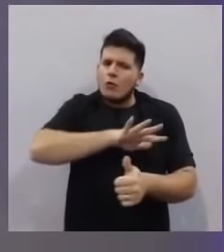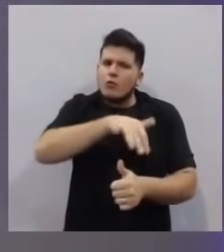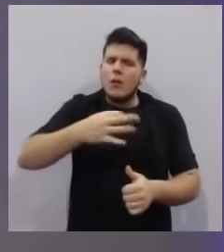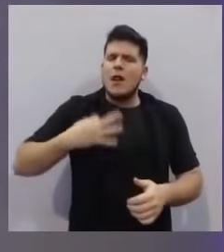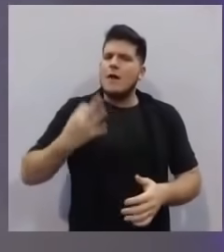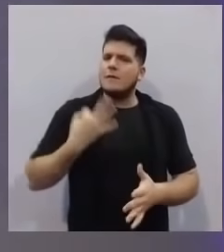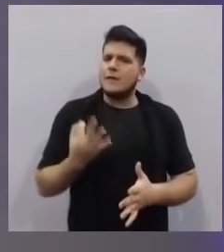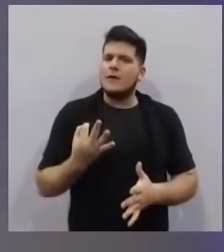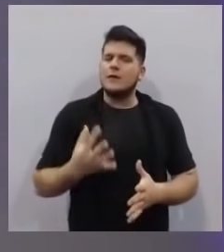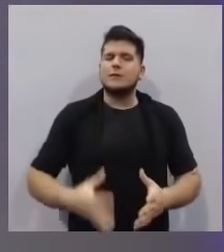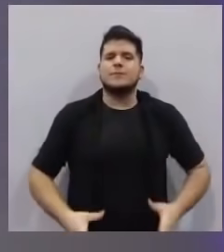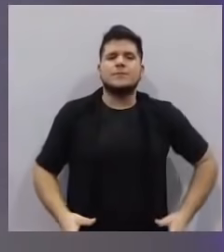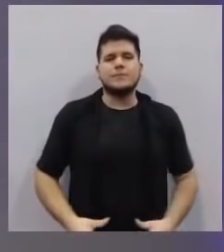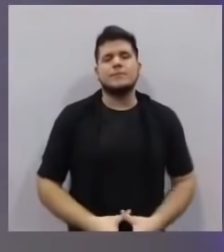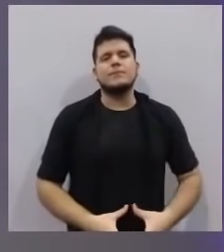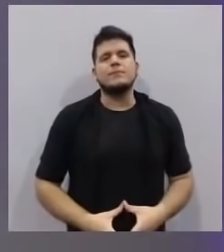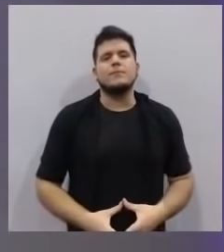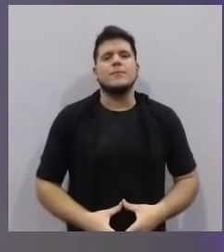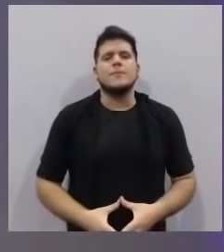no sea como un hijo mayor